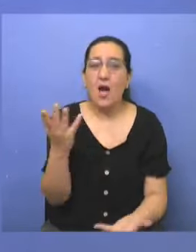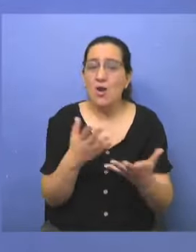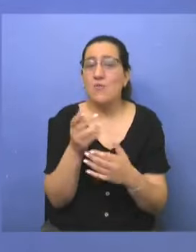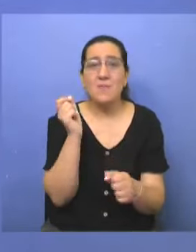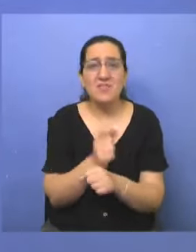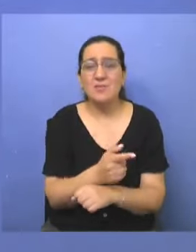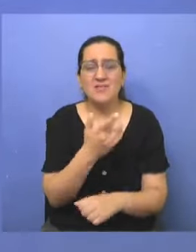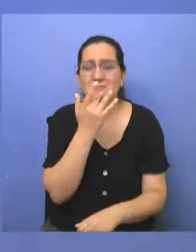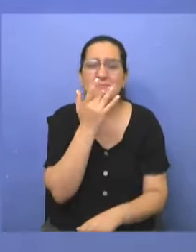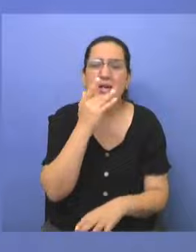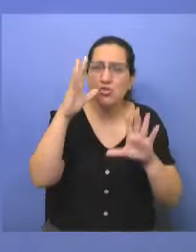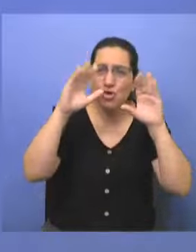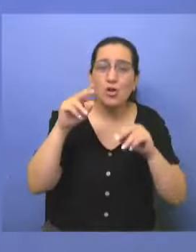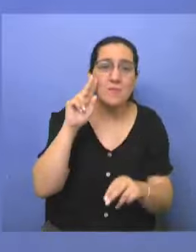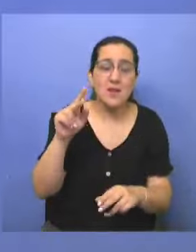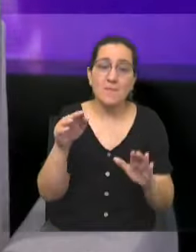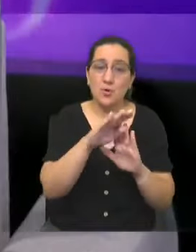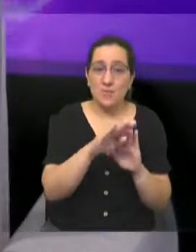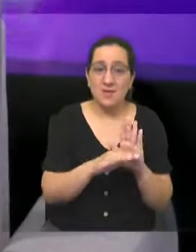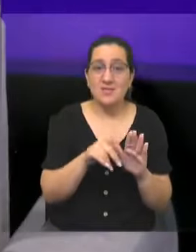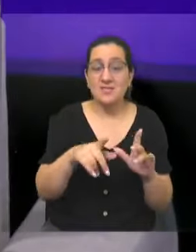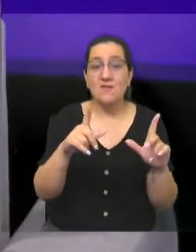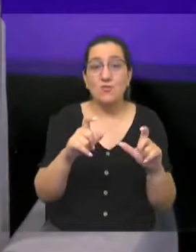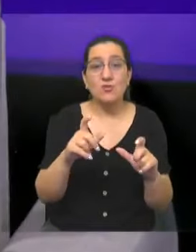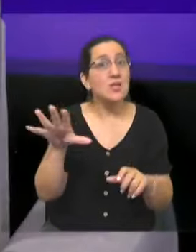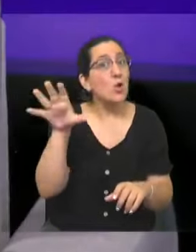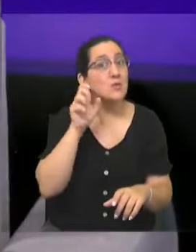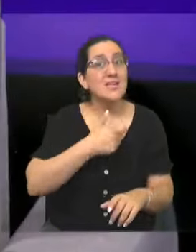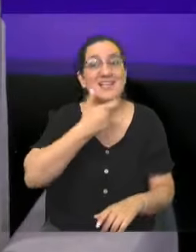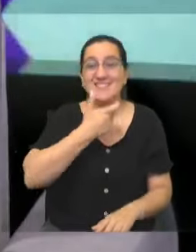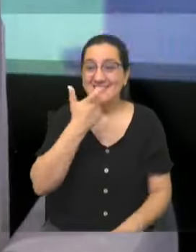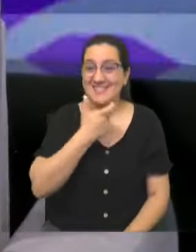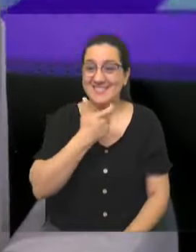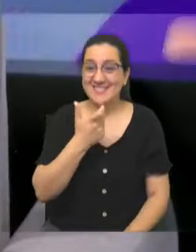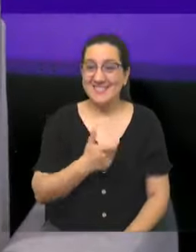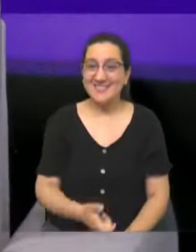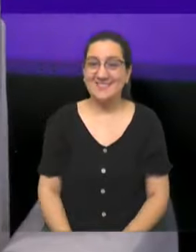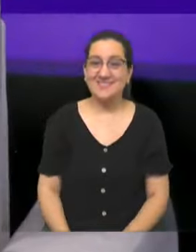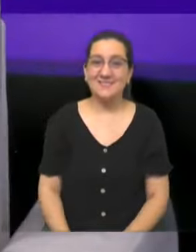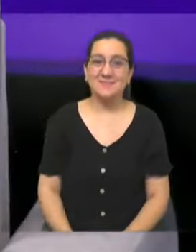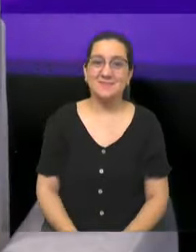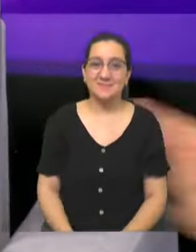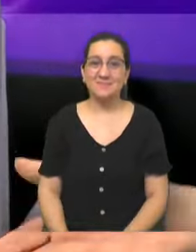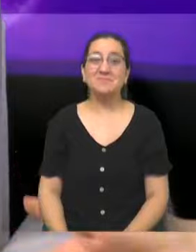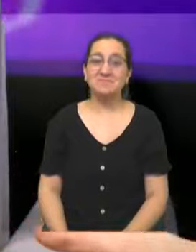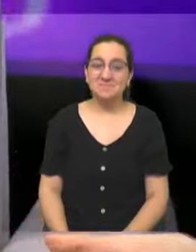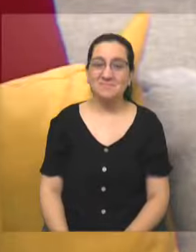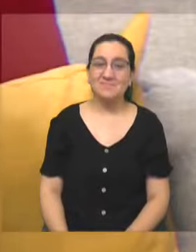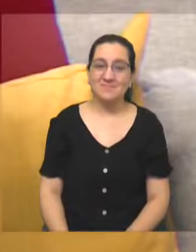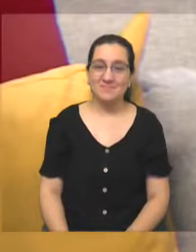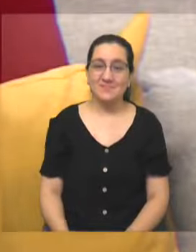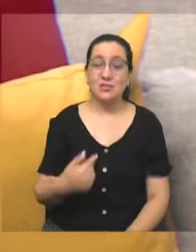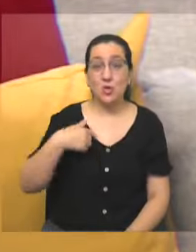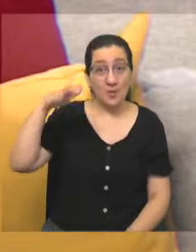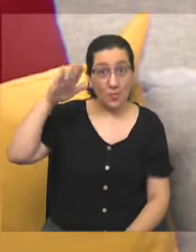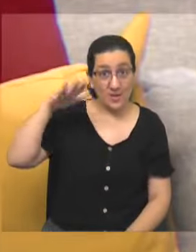dar envidia a todos los que vienen a este programa. Y sabés que esa foto se escucha la risa. Aunque sea una foto, aunque sea una foto sonido, se escucha la risa. Y yo en este, para homenajear